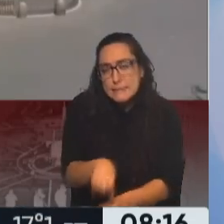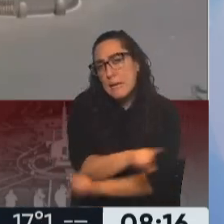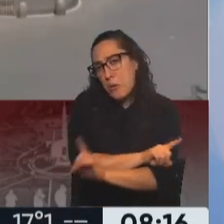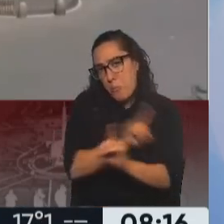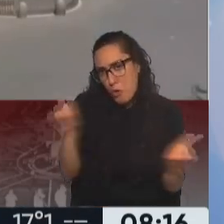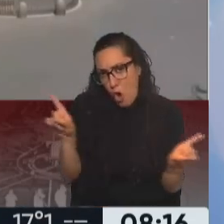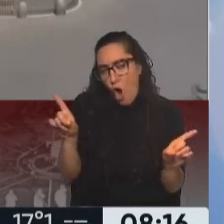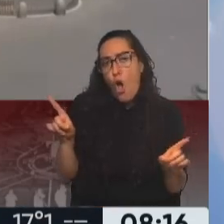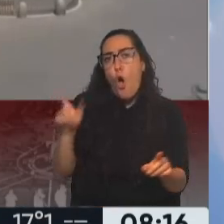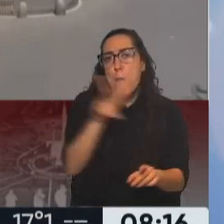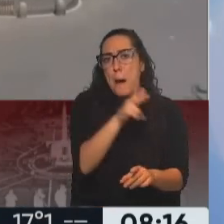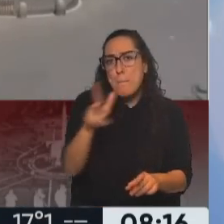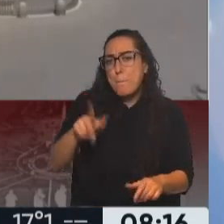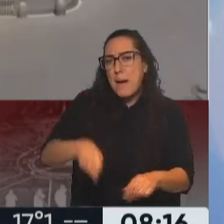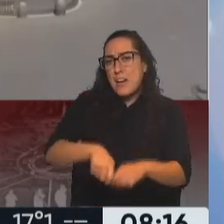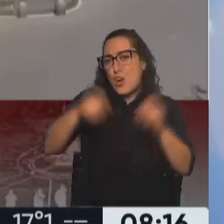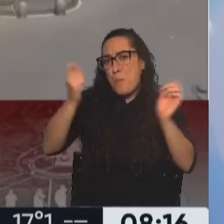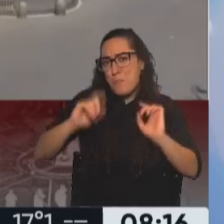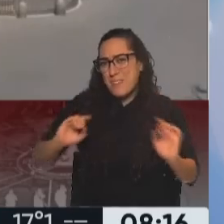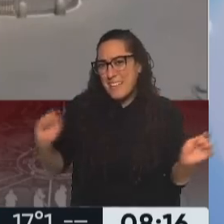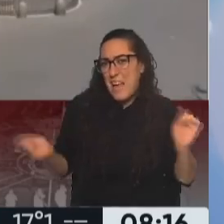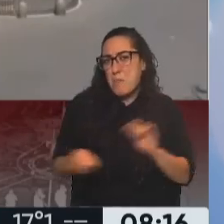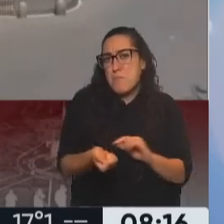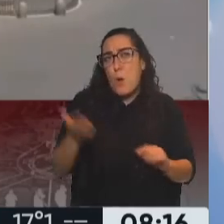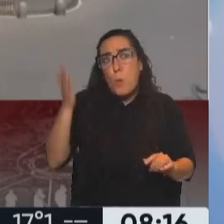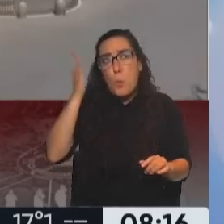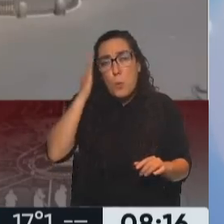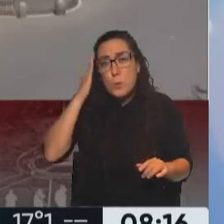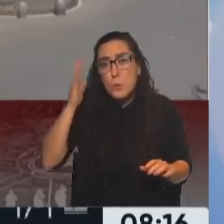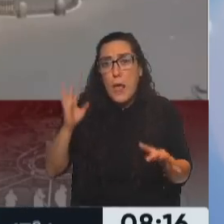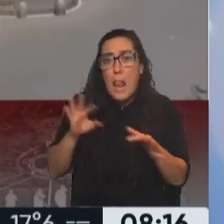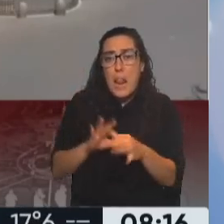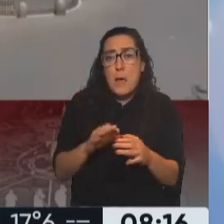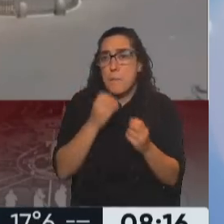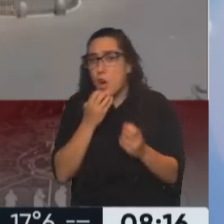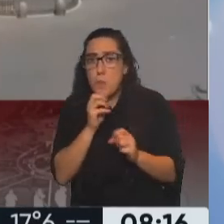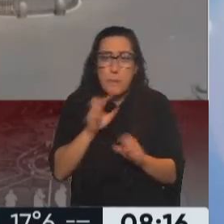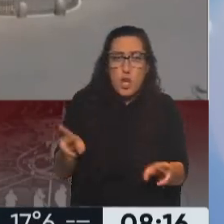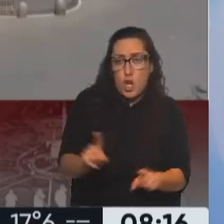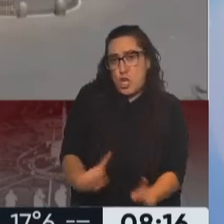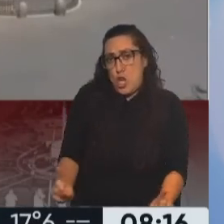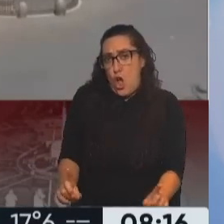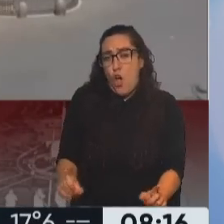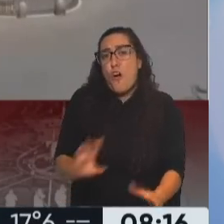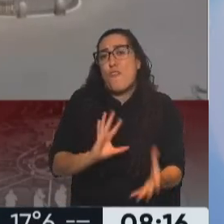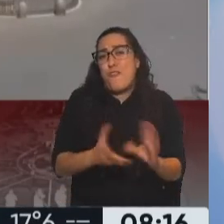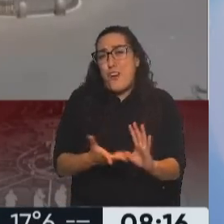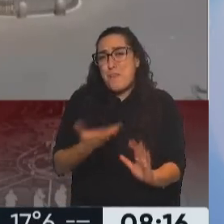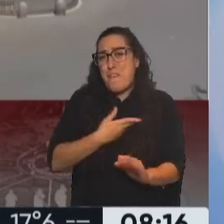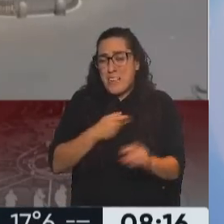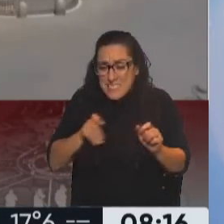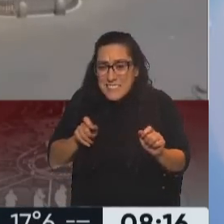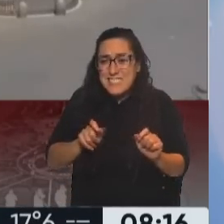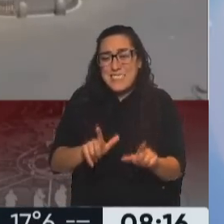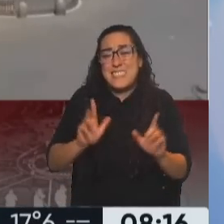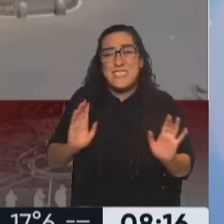cosas que otros, no por una cuestión cultural, no quiere decir que sea mejor ni peor, pero tiene una impronta muy de